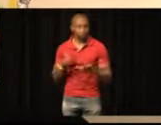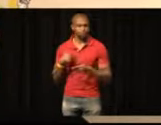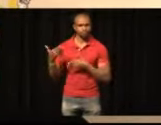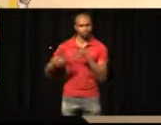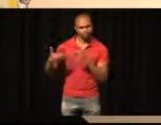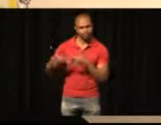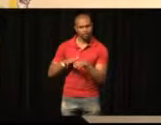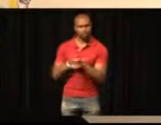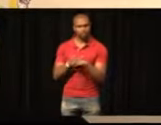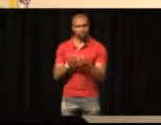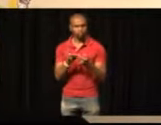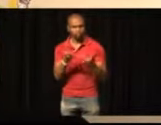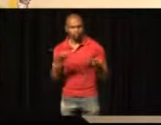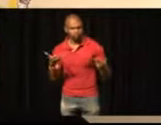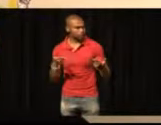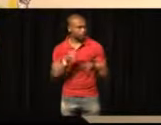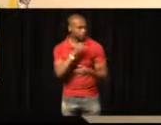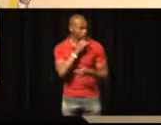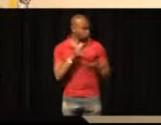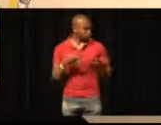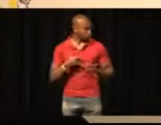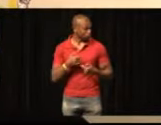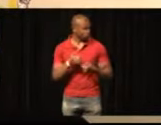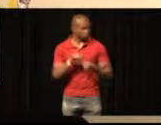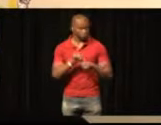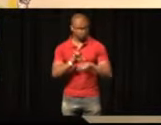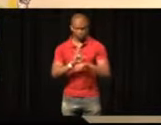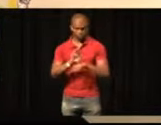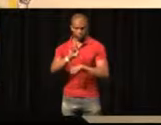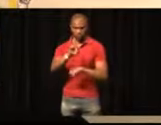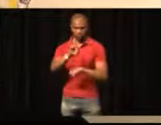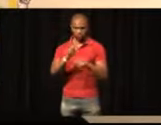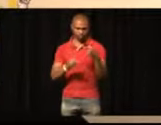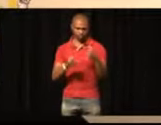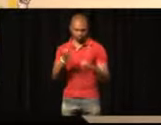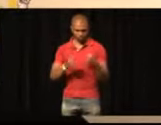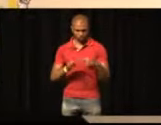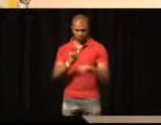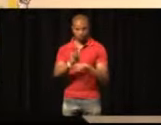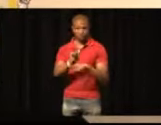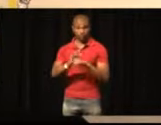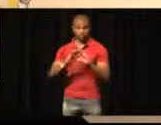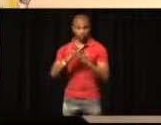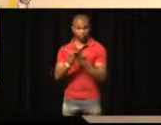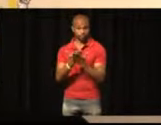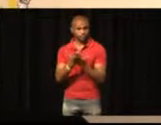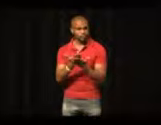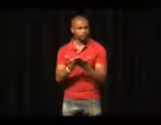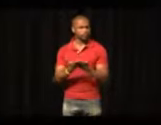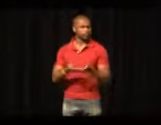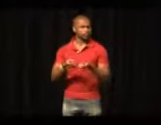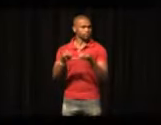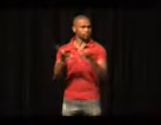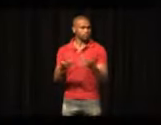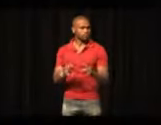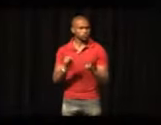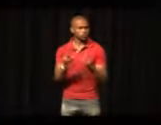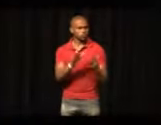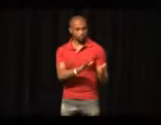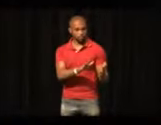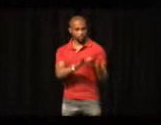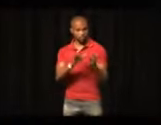Hoy discutimos, por ejemplo, estoy haciendo un doctorado en el área de política y gestión de educación,